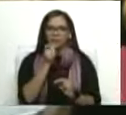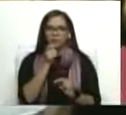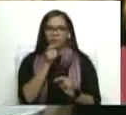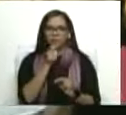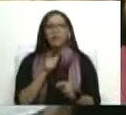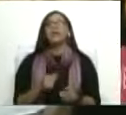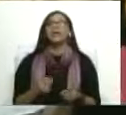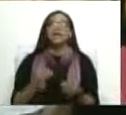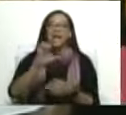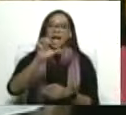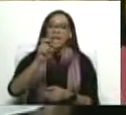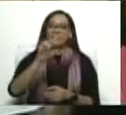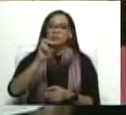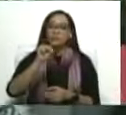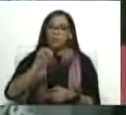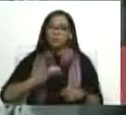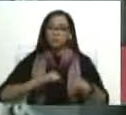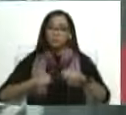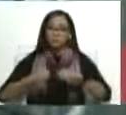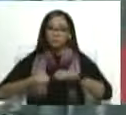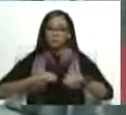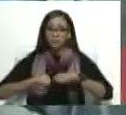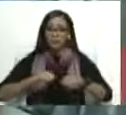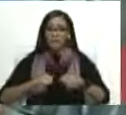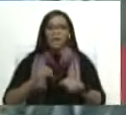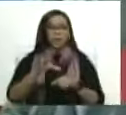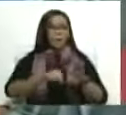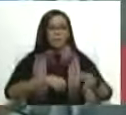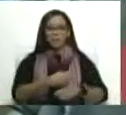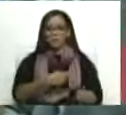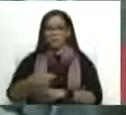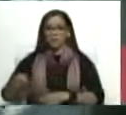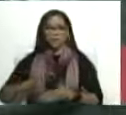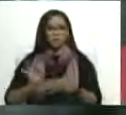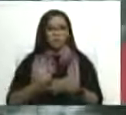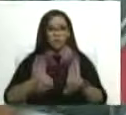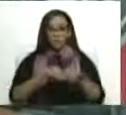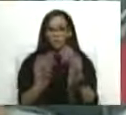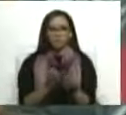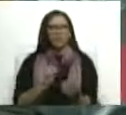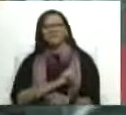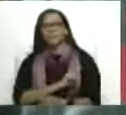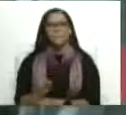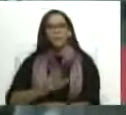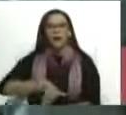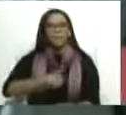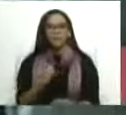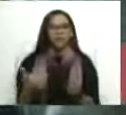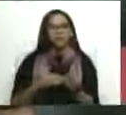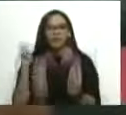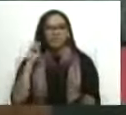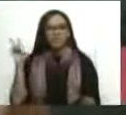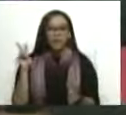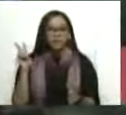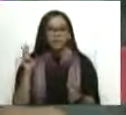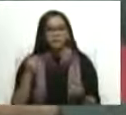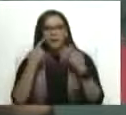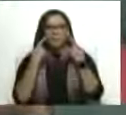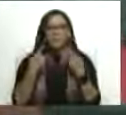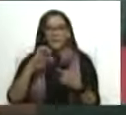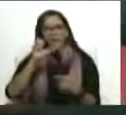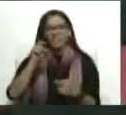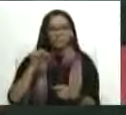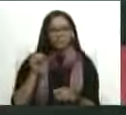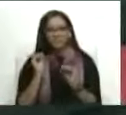Y la ExxonMobil, que está comprando funcionarios por el mundo entero, tampoco va a poder con los venezolanos y la venezolana. Mira,